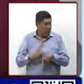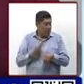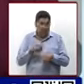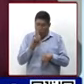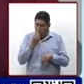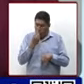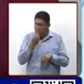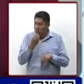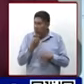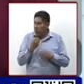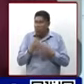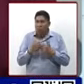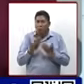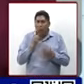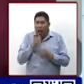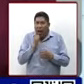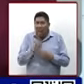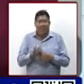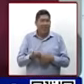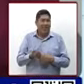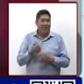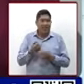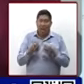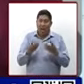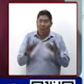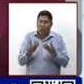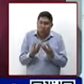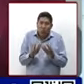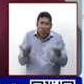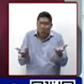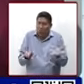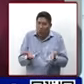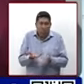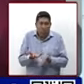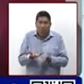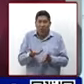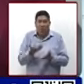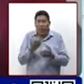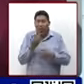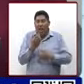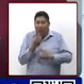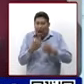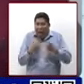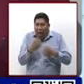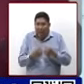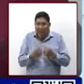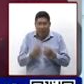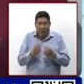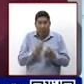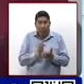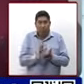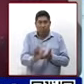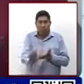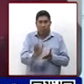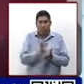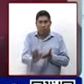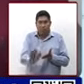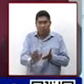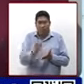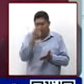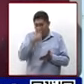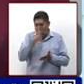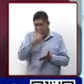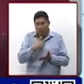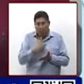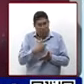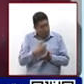las veces que come, cuántas veces come al día, qué cantidad de alimentos recibe, si además hay un rechazo a la alimentación, llanto o